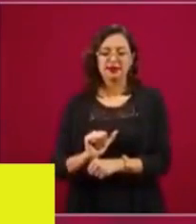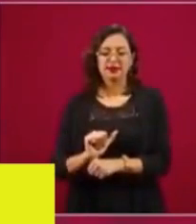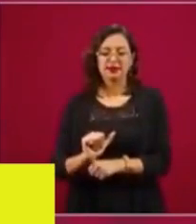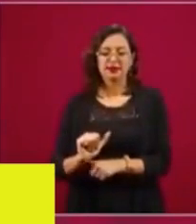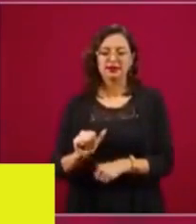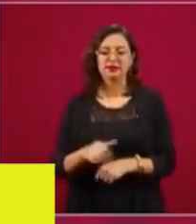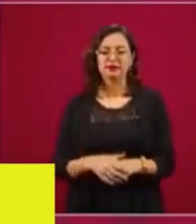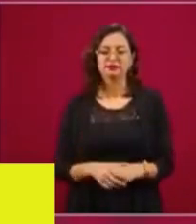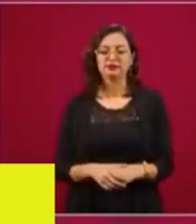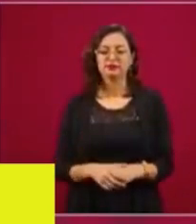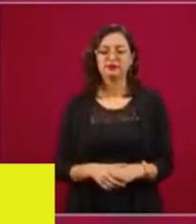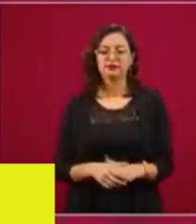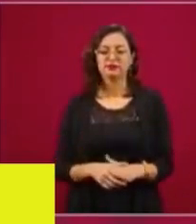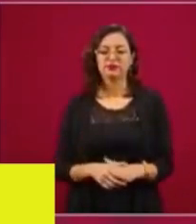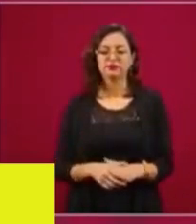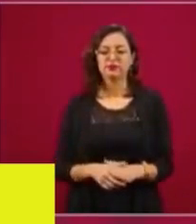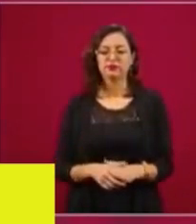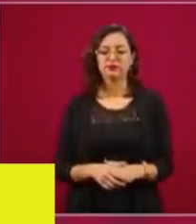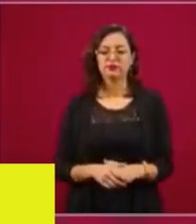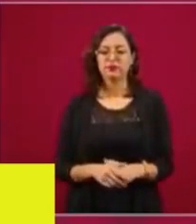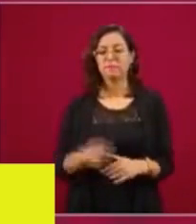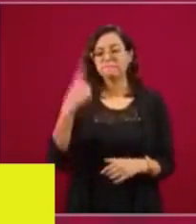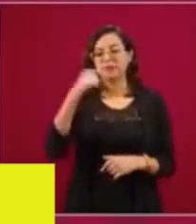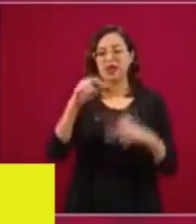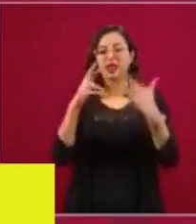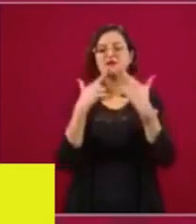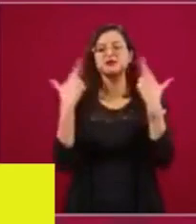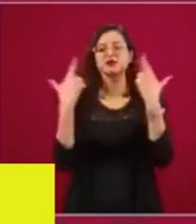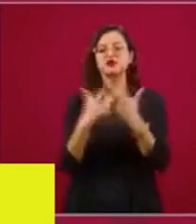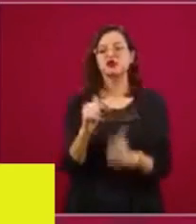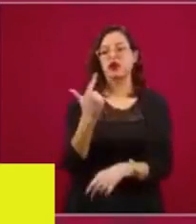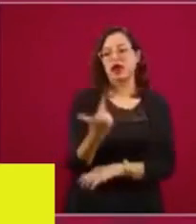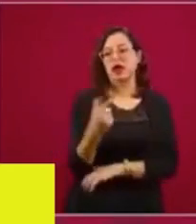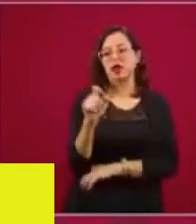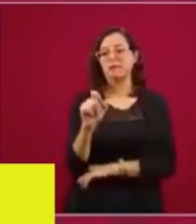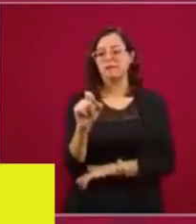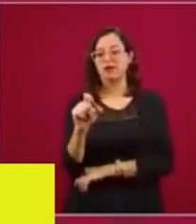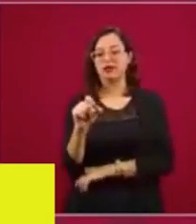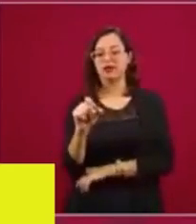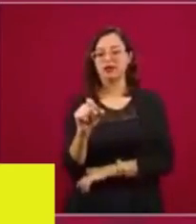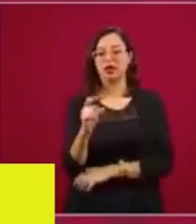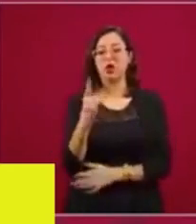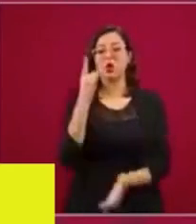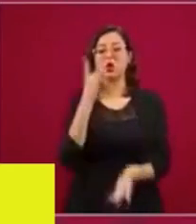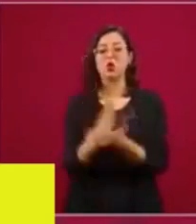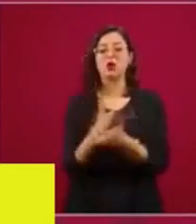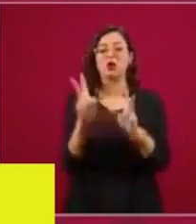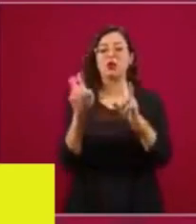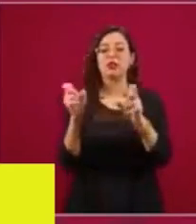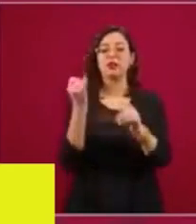cuando el G20, nada más en gasto de internet,